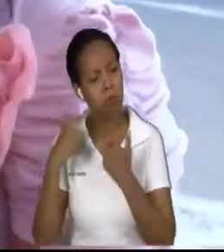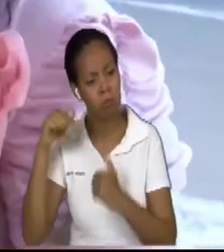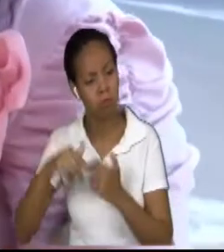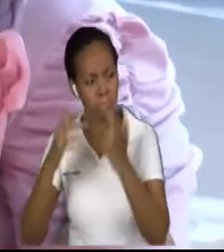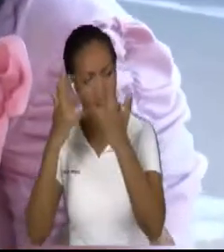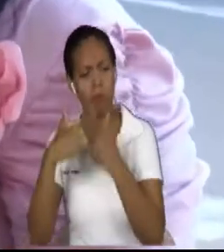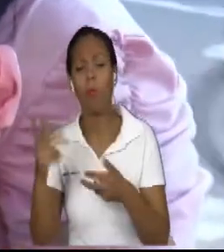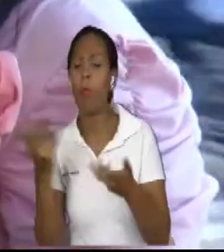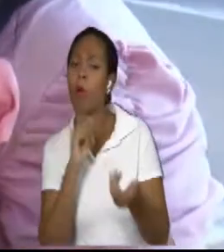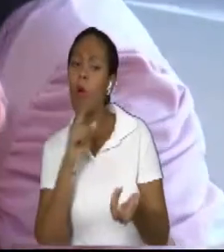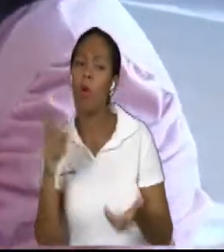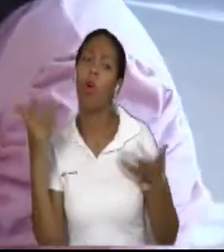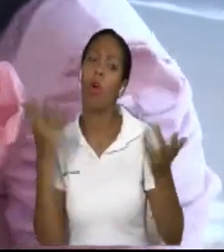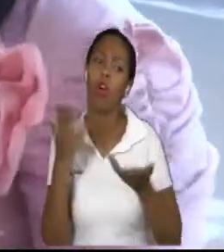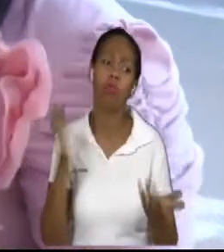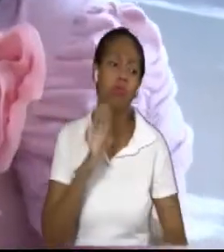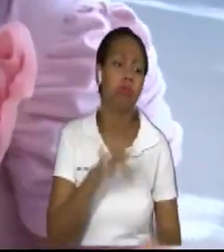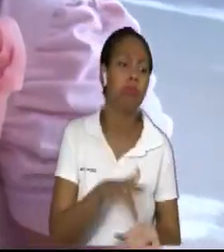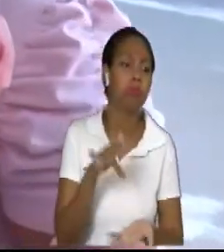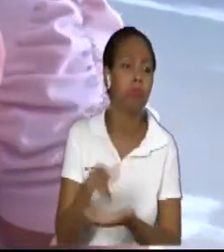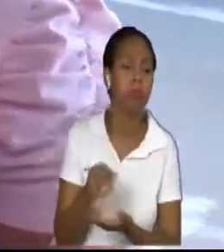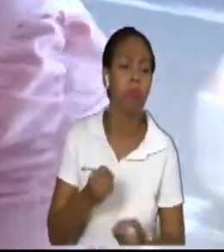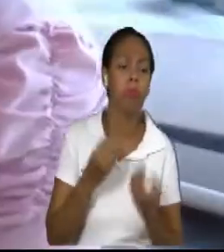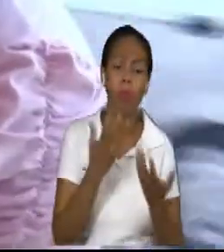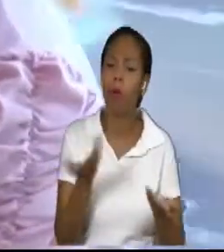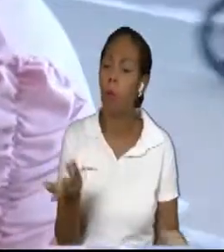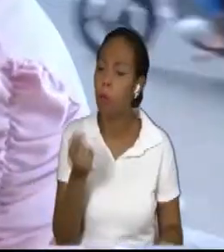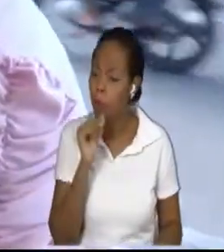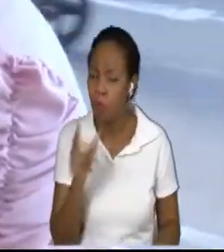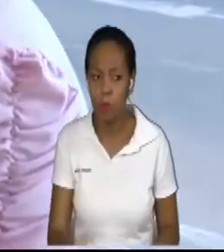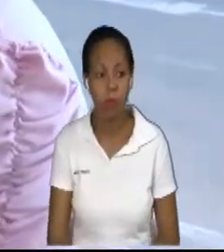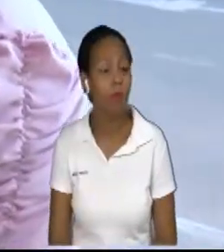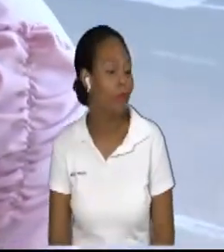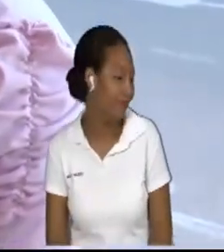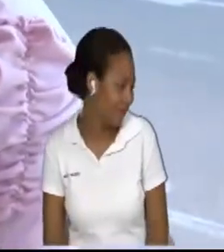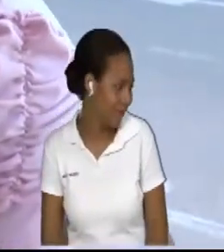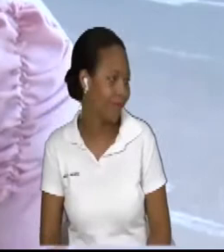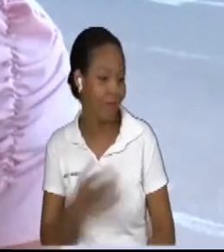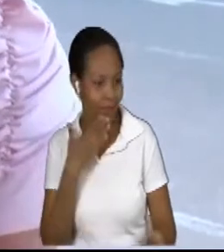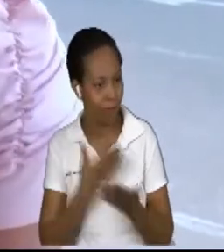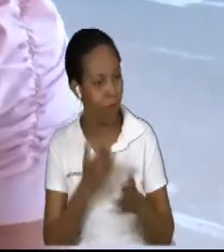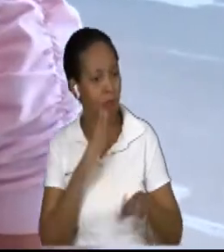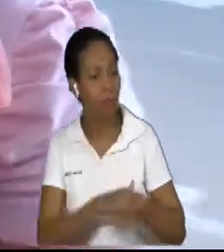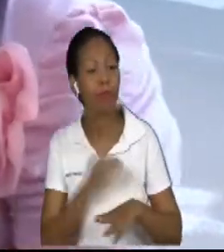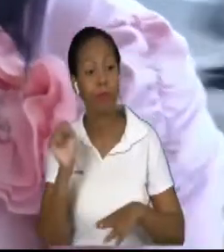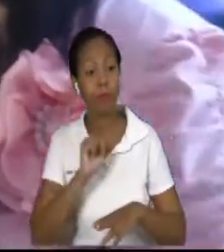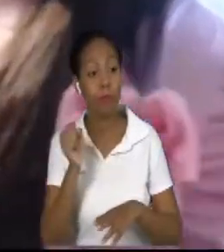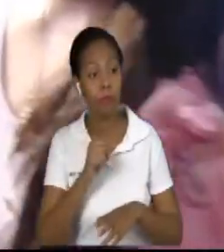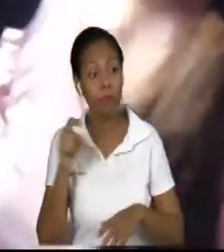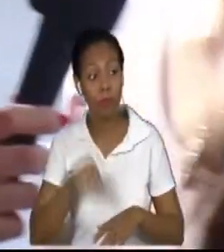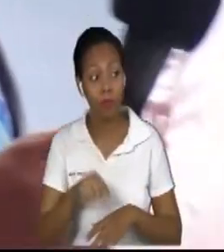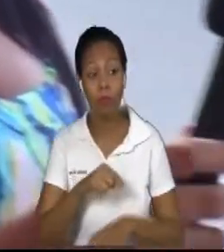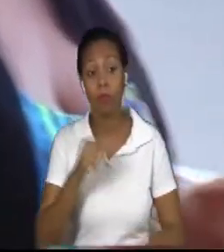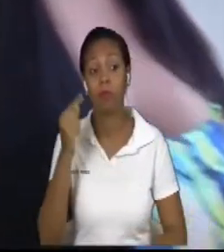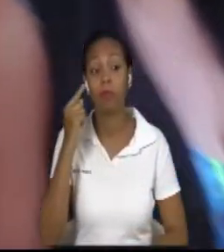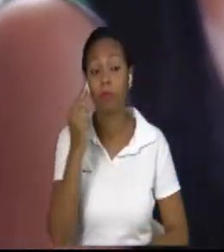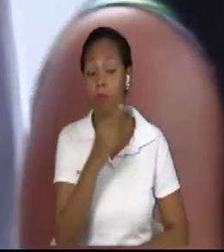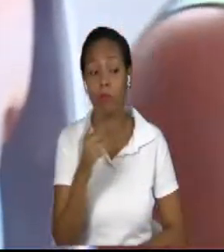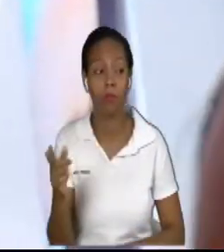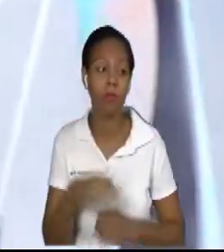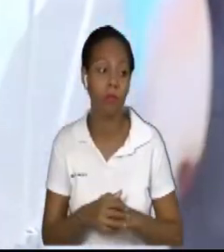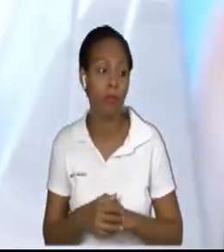la encontramos? ¿Qué servicios podemos ofrecerle a Barranca Bermeja? Bueno, muy buenas tardes. De verdad que Óptica Cot Social tiene para este fin de